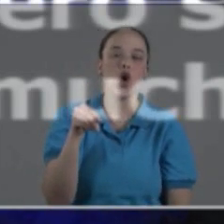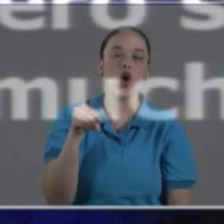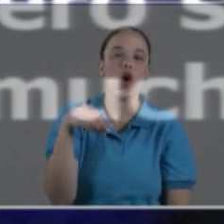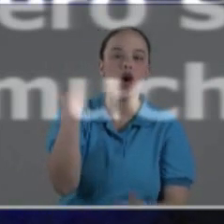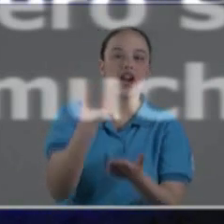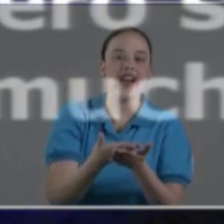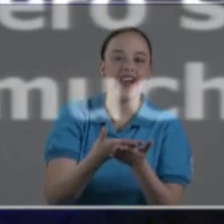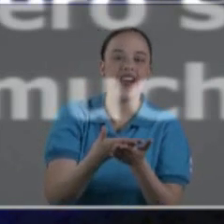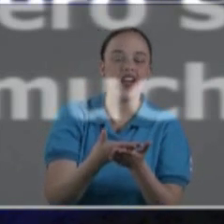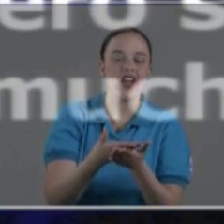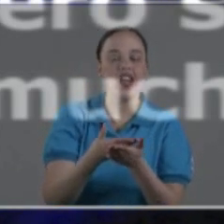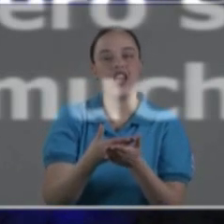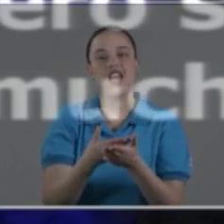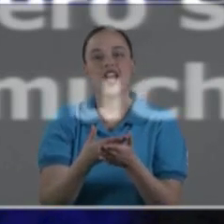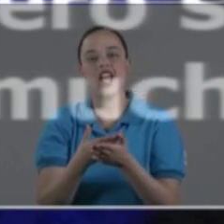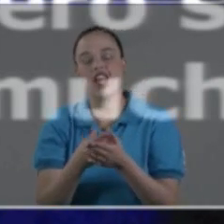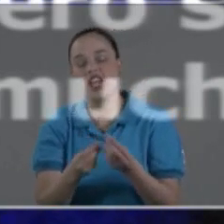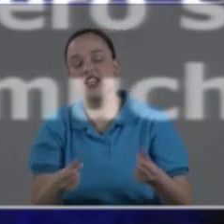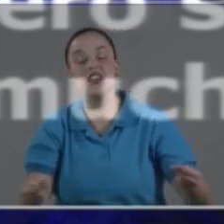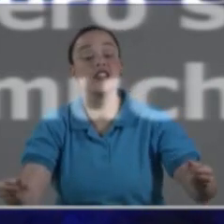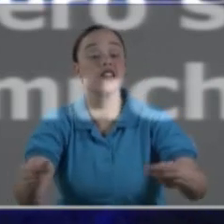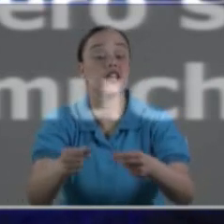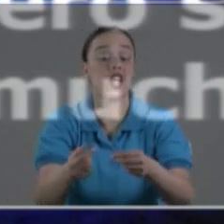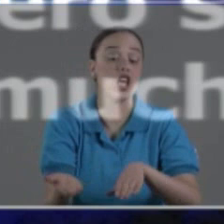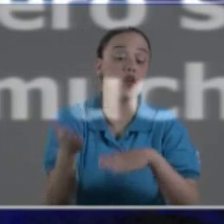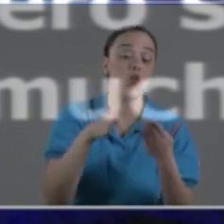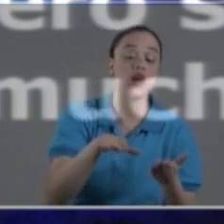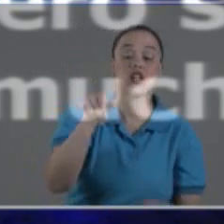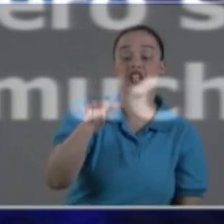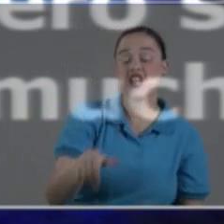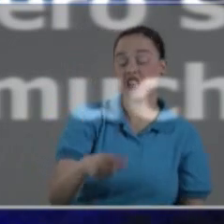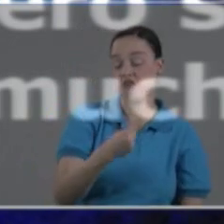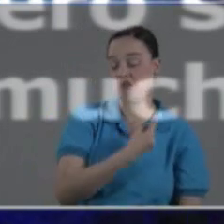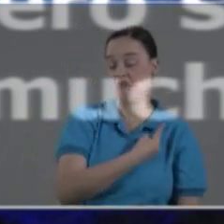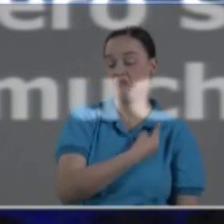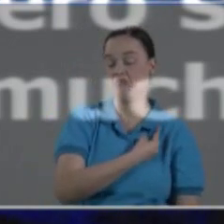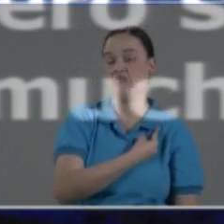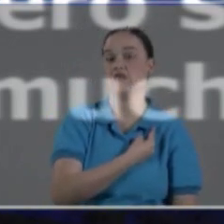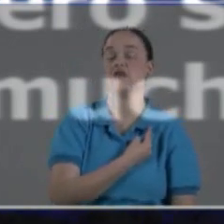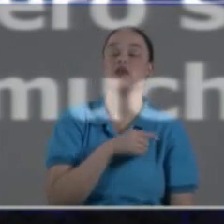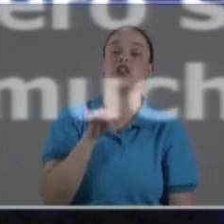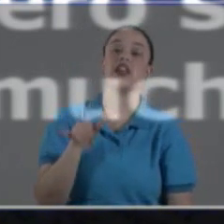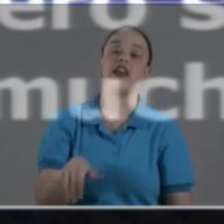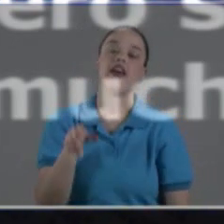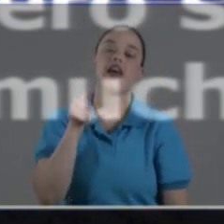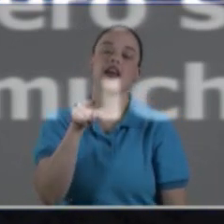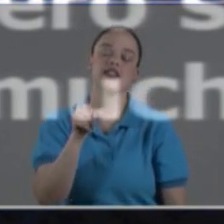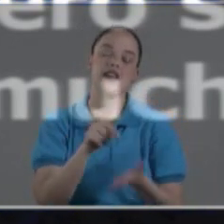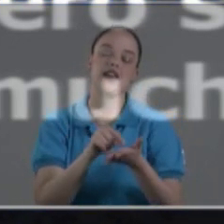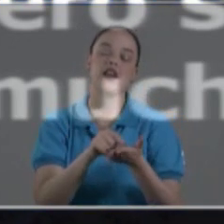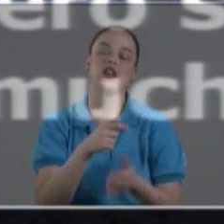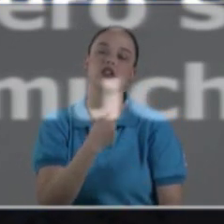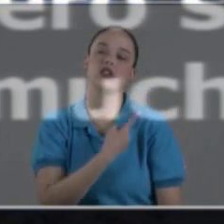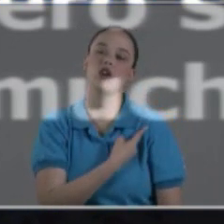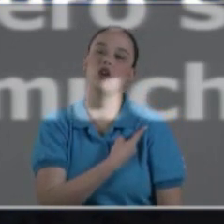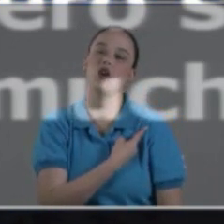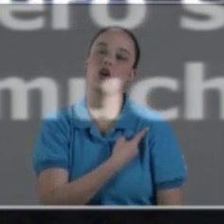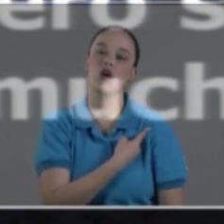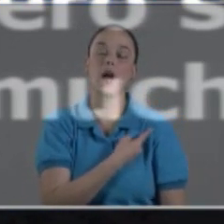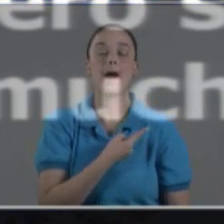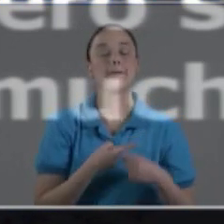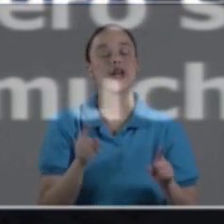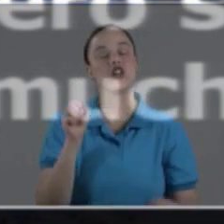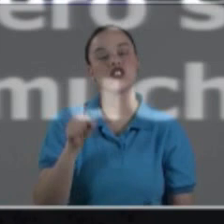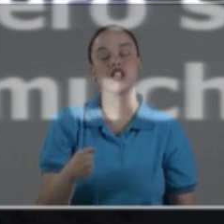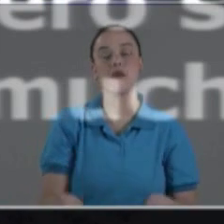y muere queda solo queda él solo pero